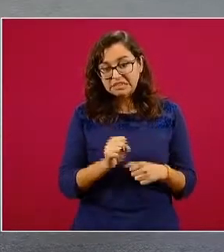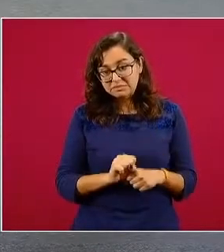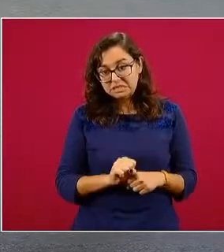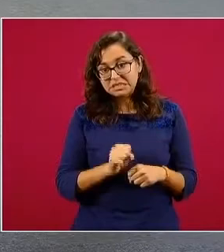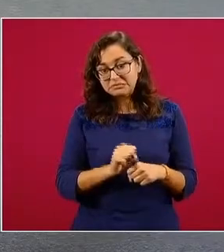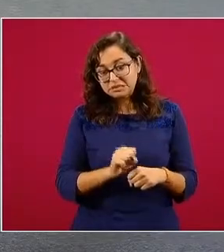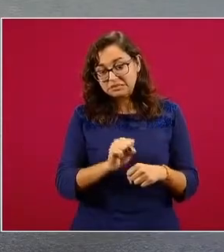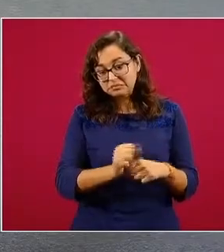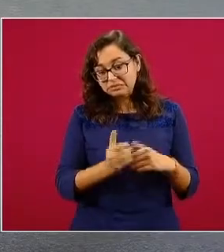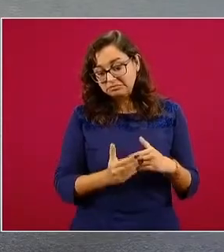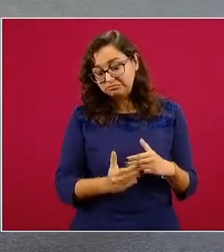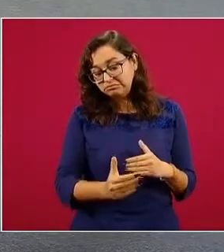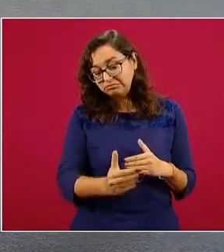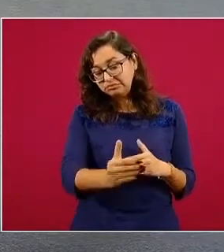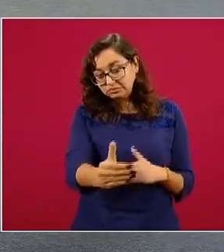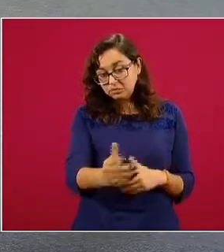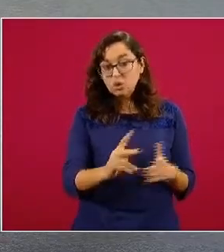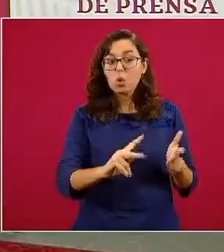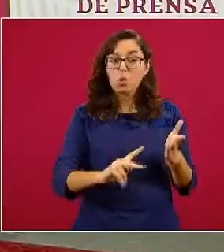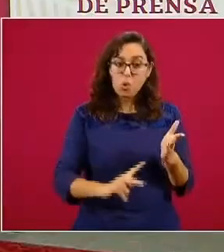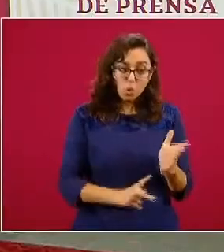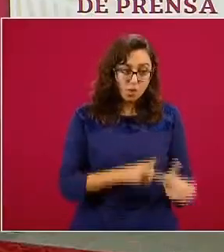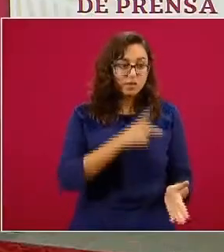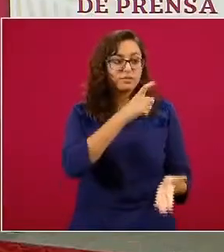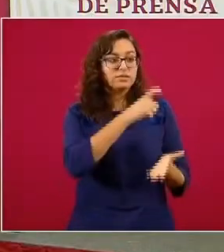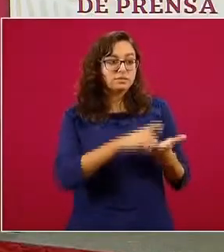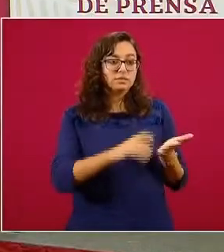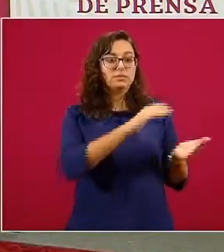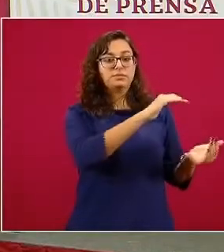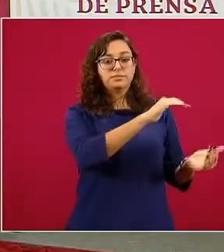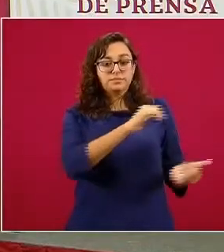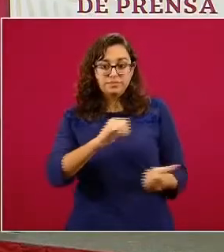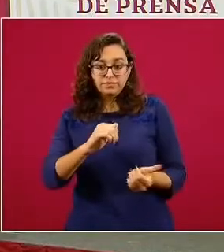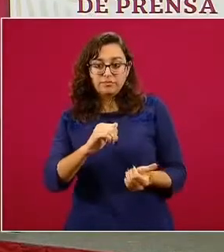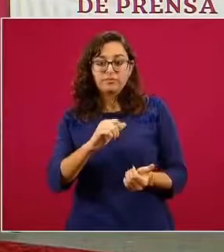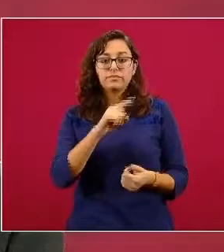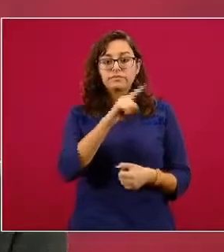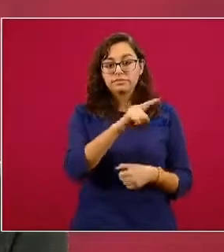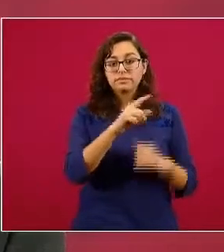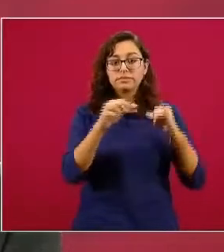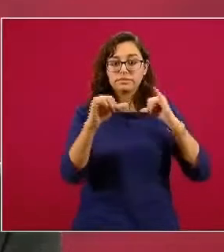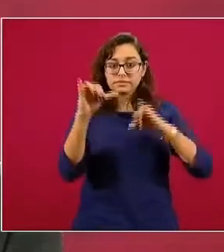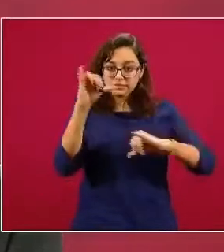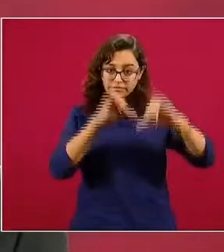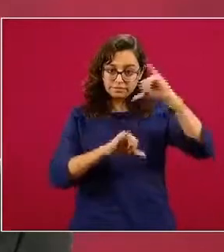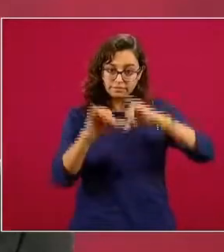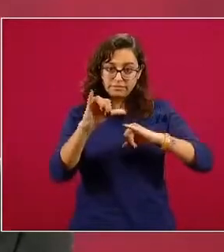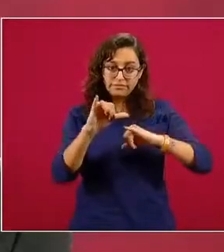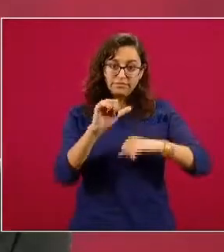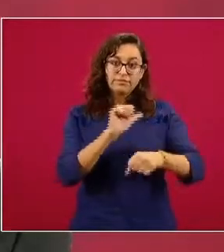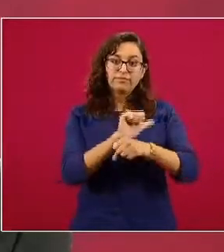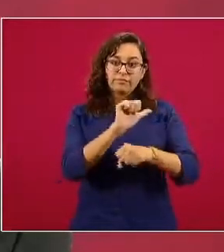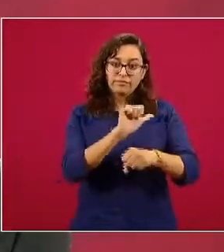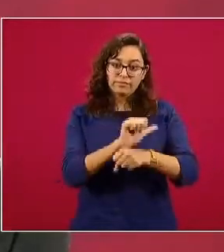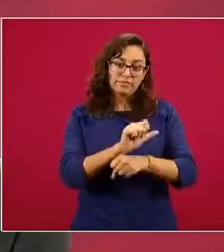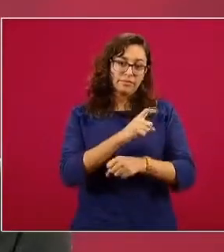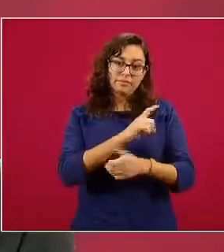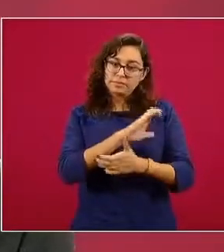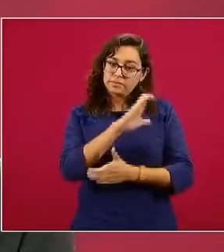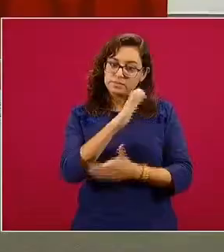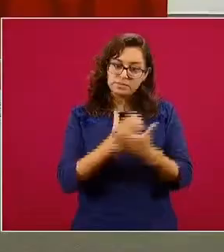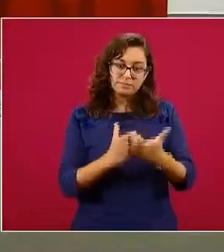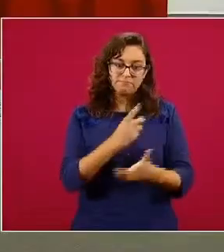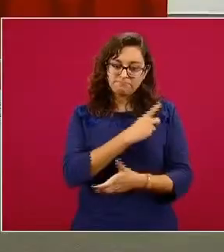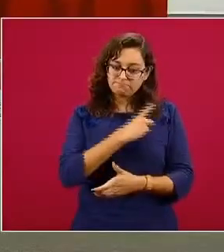en reponerse. La compañía a la que se le contrató, el laboratorio en Argentina, está obligada, desde luego, a cumplir con el contrato para